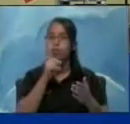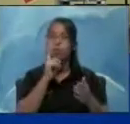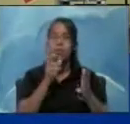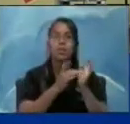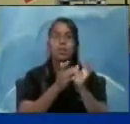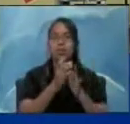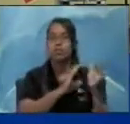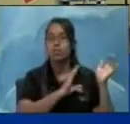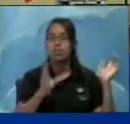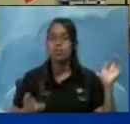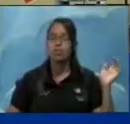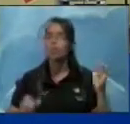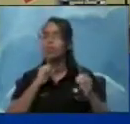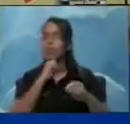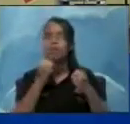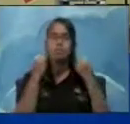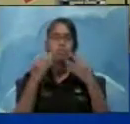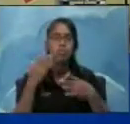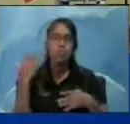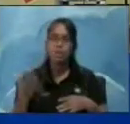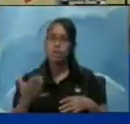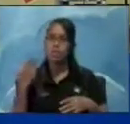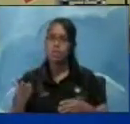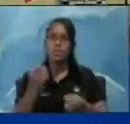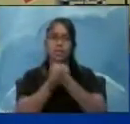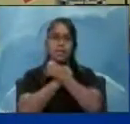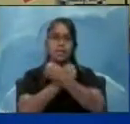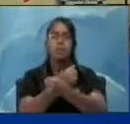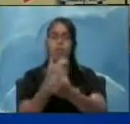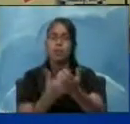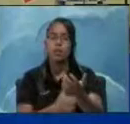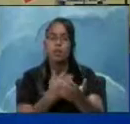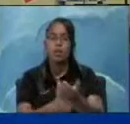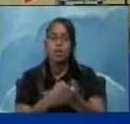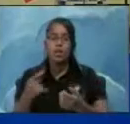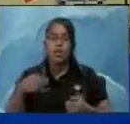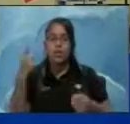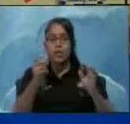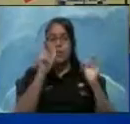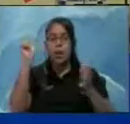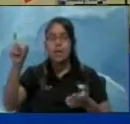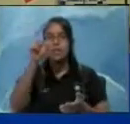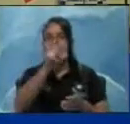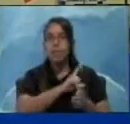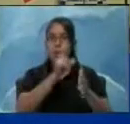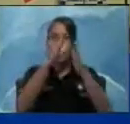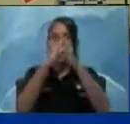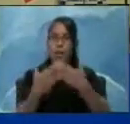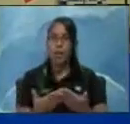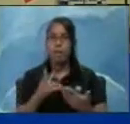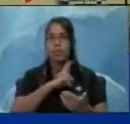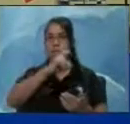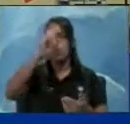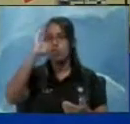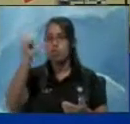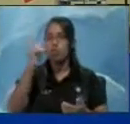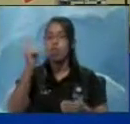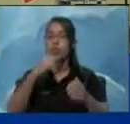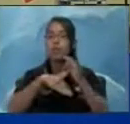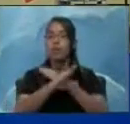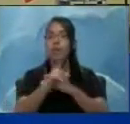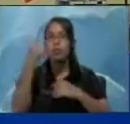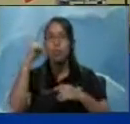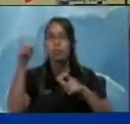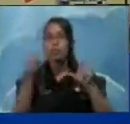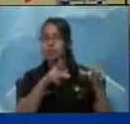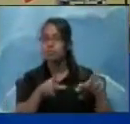señor es muy importante amados hermanos que cuando enseñamos la palabra no nos vayamos por otro